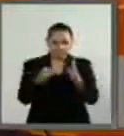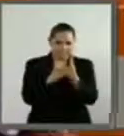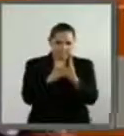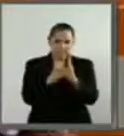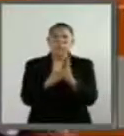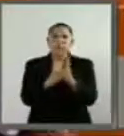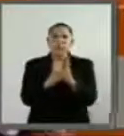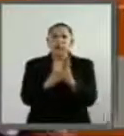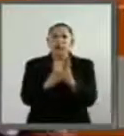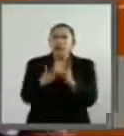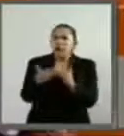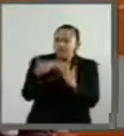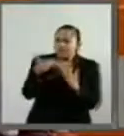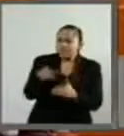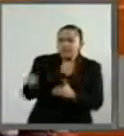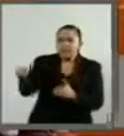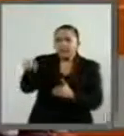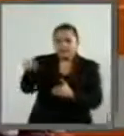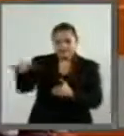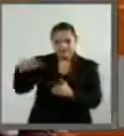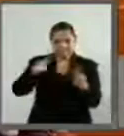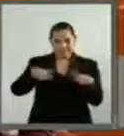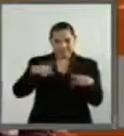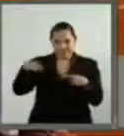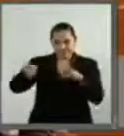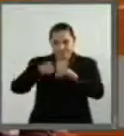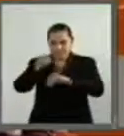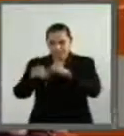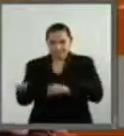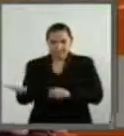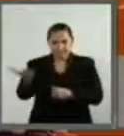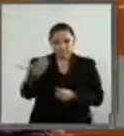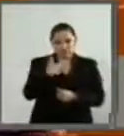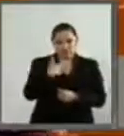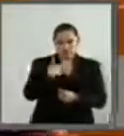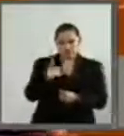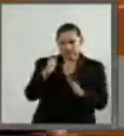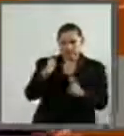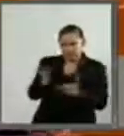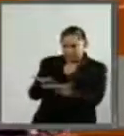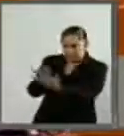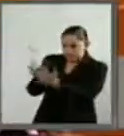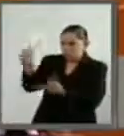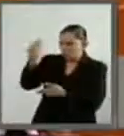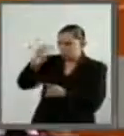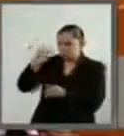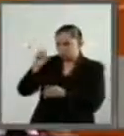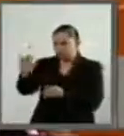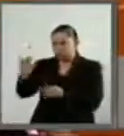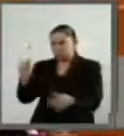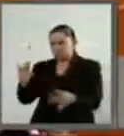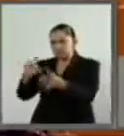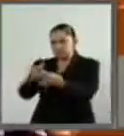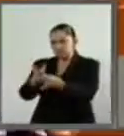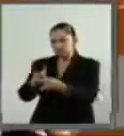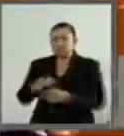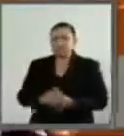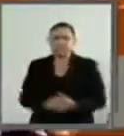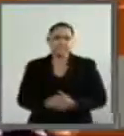hecho, ha sido aceptado por la promovente, que está ahí haciendo grupos en una de las bolitas,